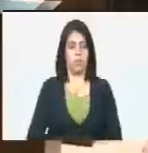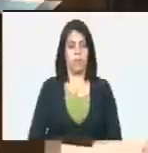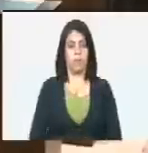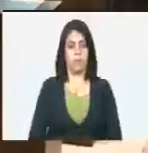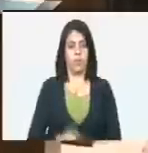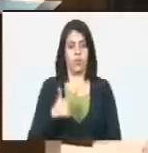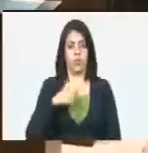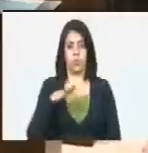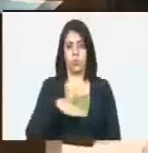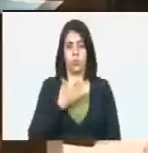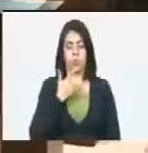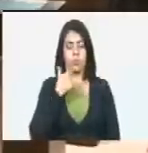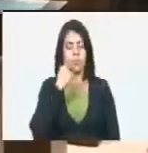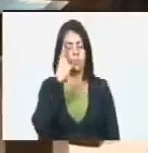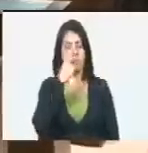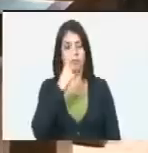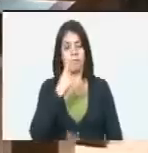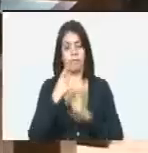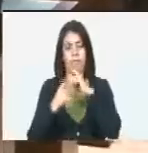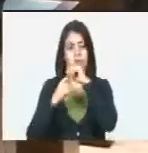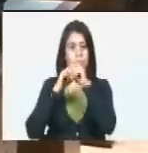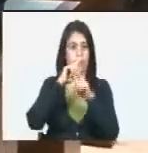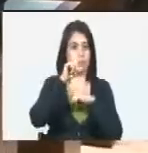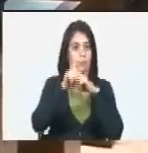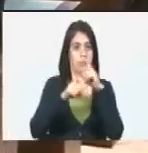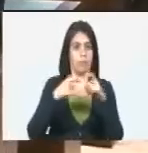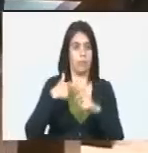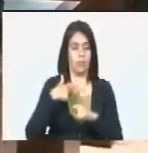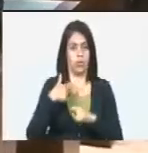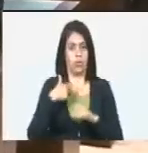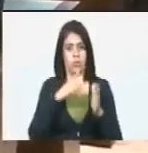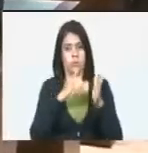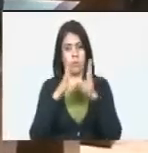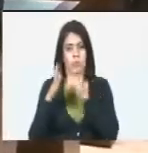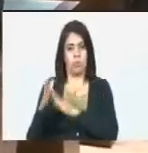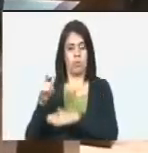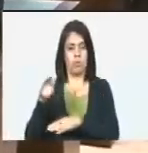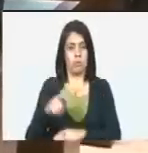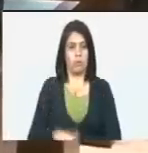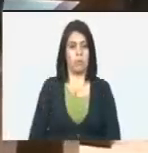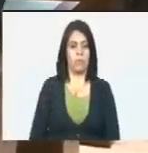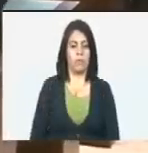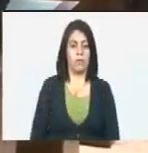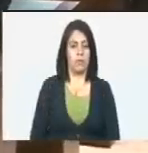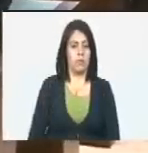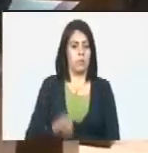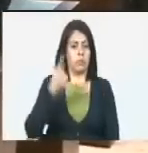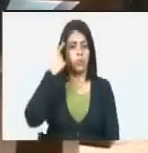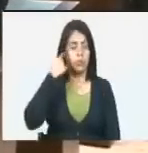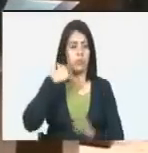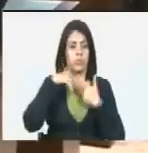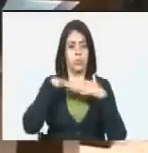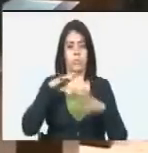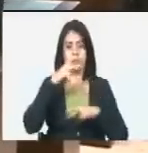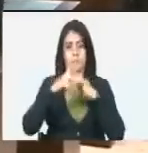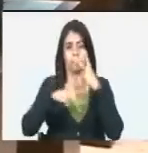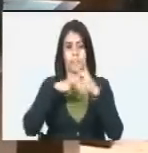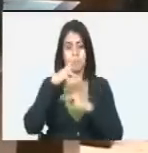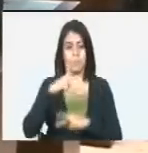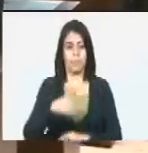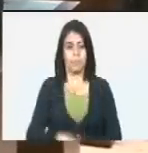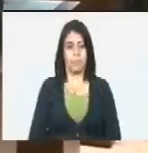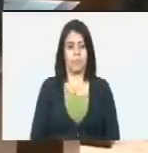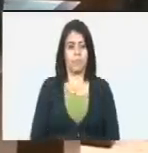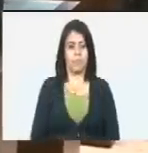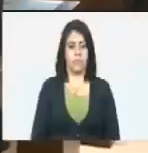de preguntarme, aunque yo tiendo a ser más académico, pero no se pierde lo político. Yo digo, qué